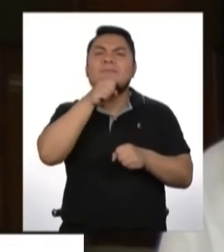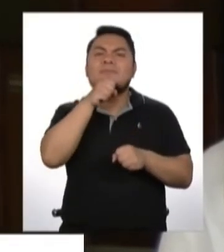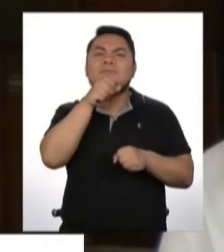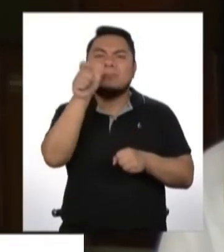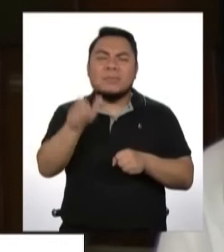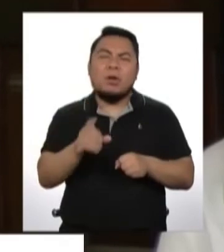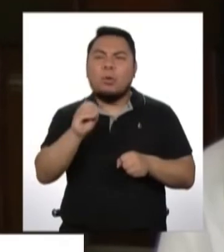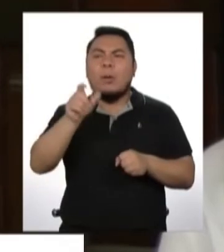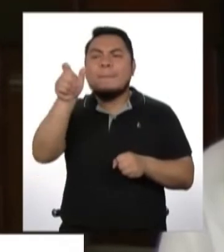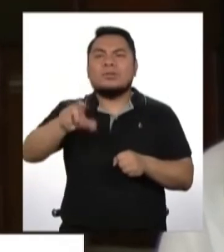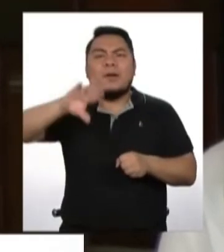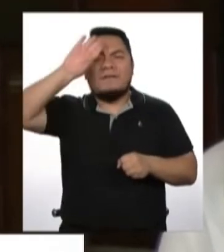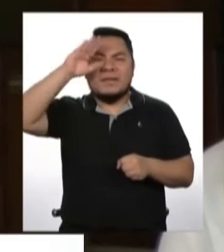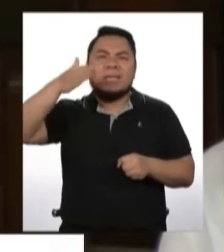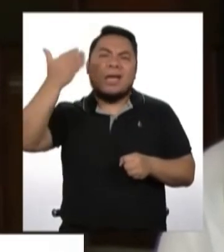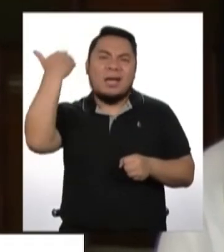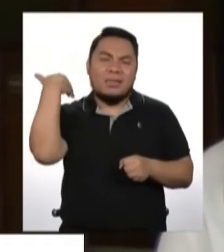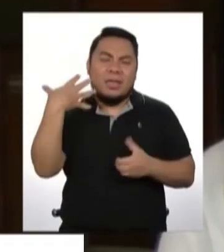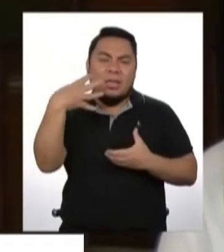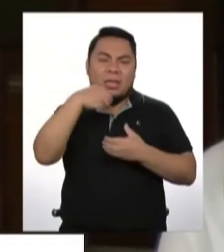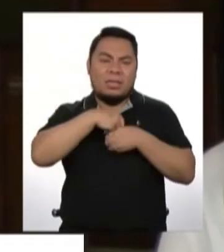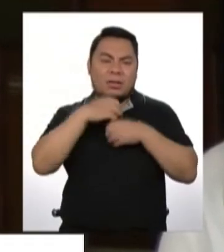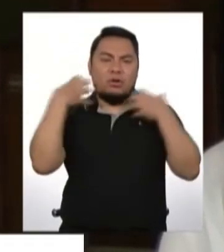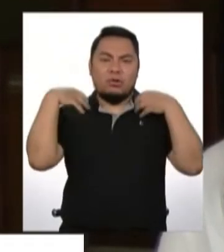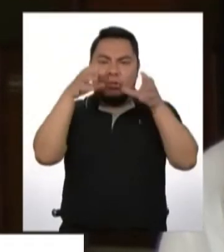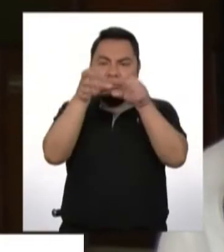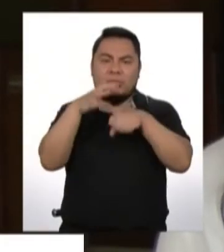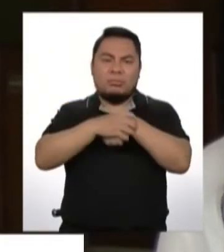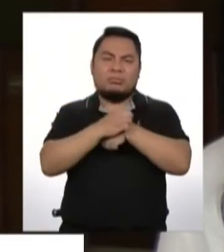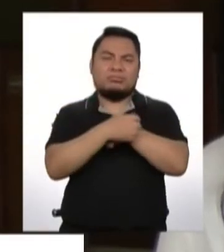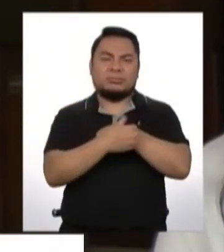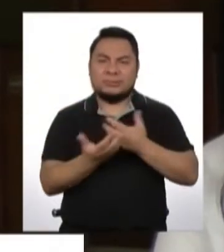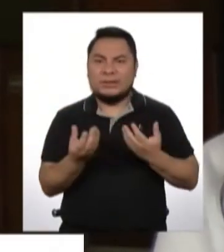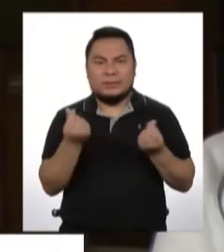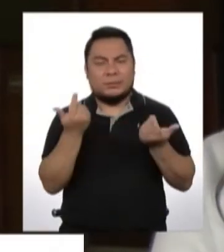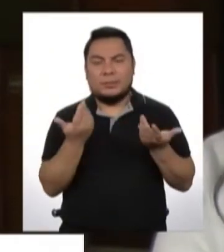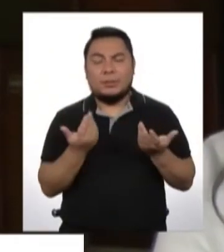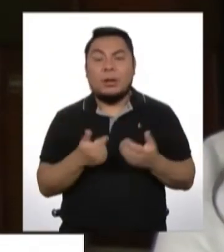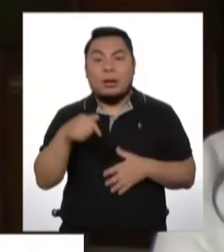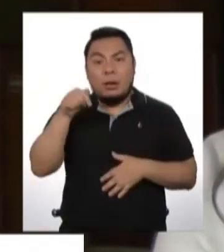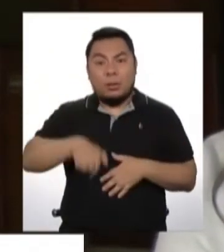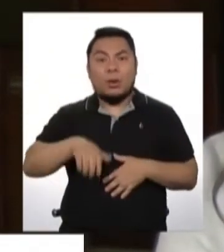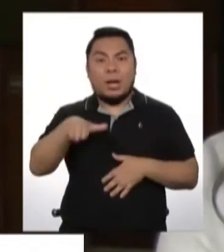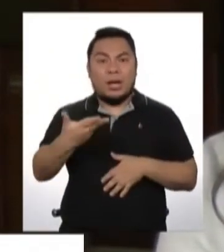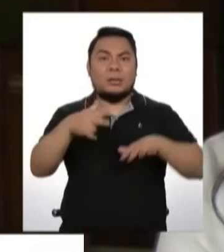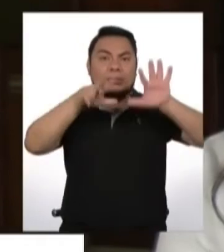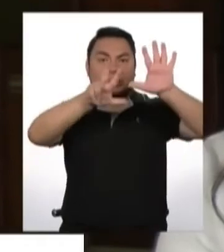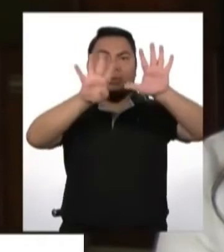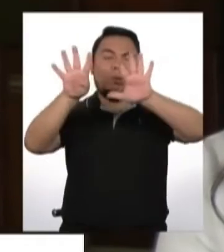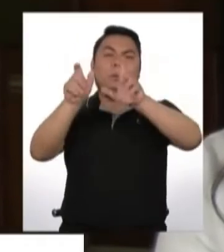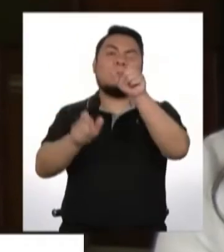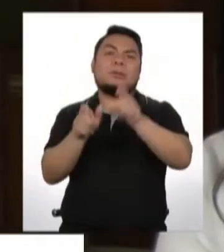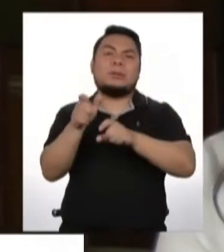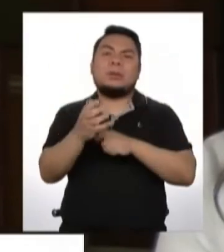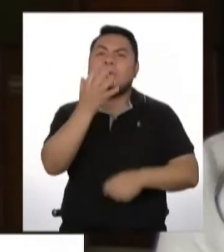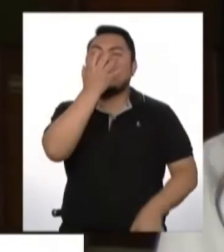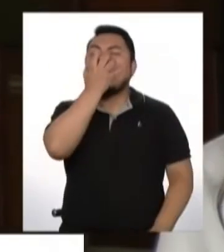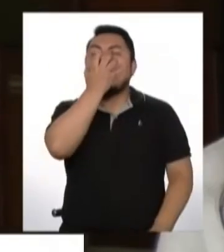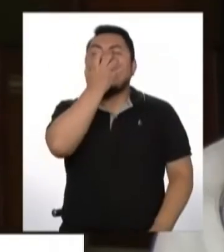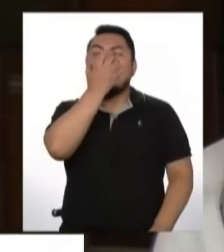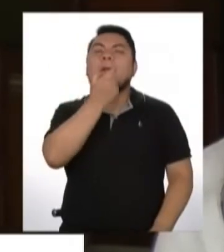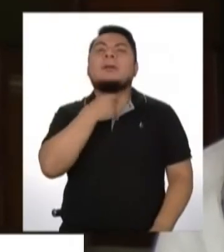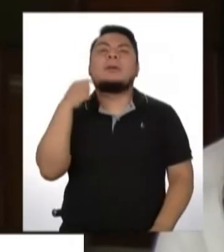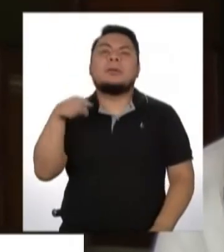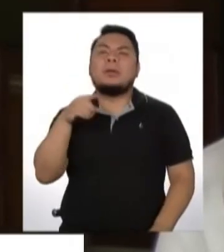severas deficiencias de su sistema inmune. Hoy tenemos 89 pacientes en ventilación mecánica